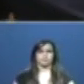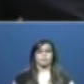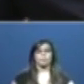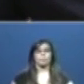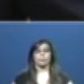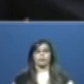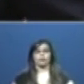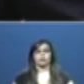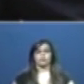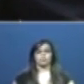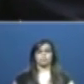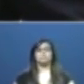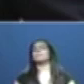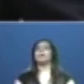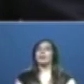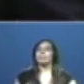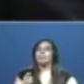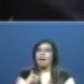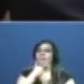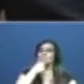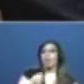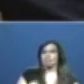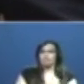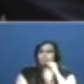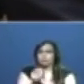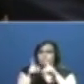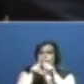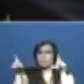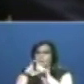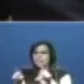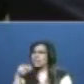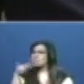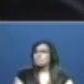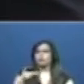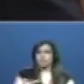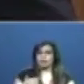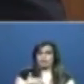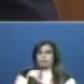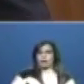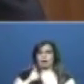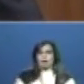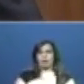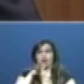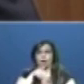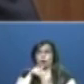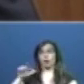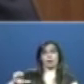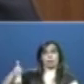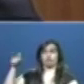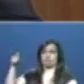favorecer un mayor emprendimiento y Asunción de riesgos será importante la futura ley de emprendedores que ahora debate el parlamento de la